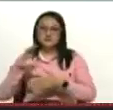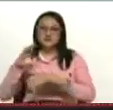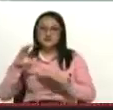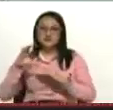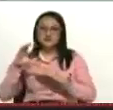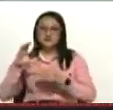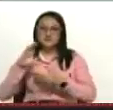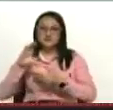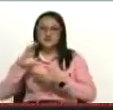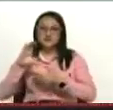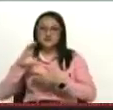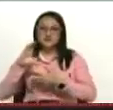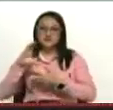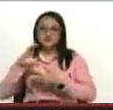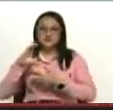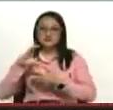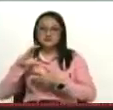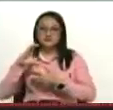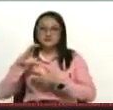guía